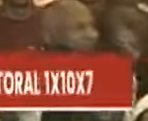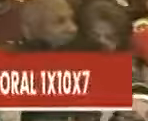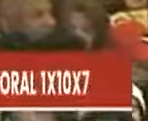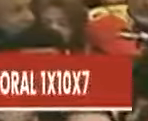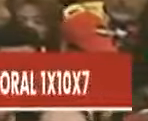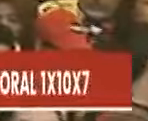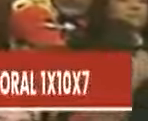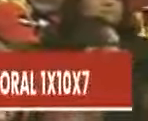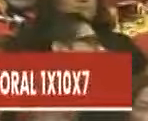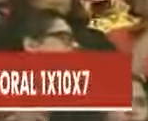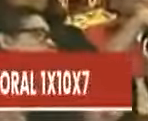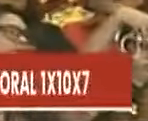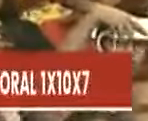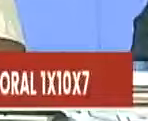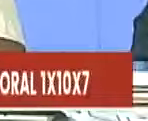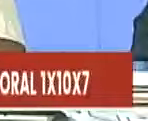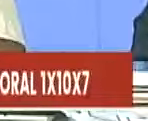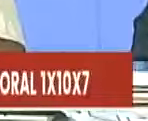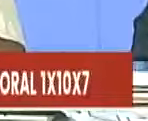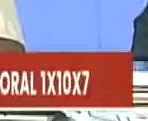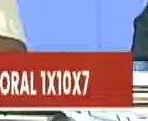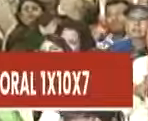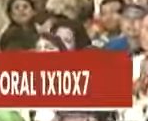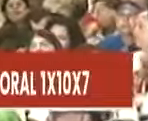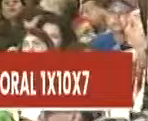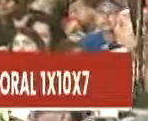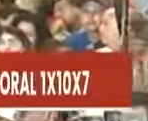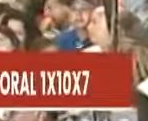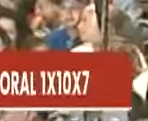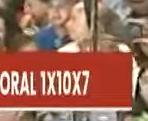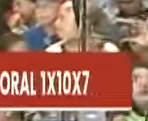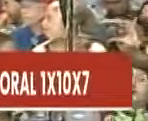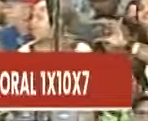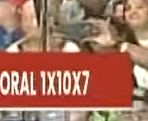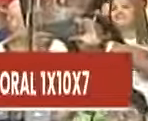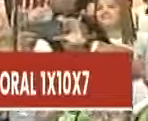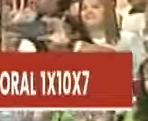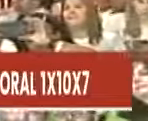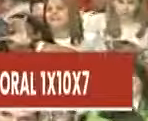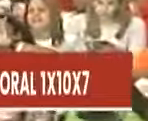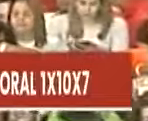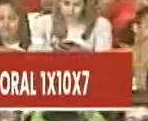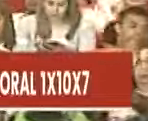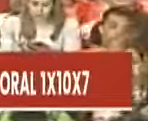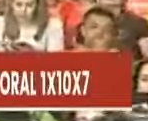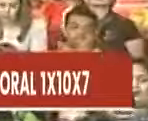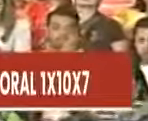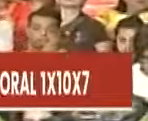consejos comunales y comunas, otra fuerza importante en el territorio.